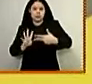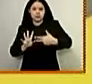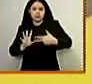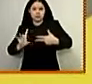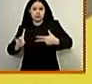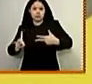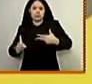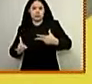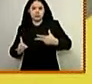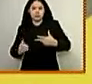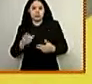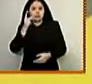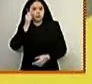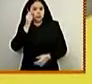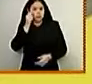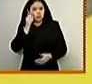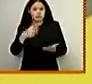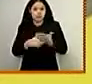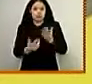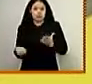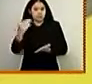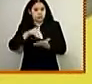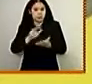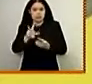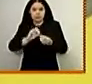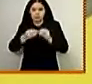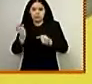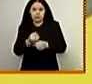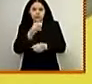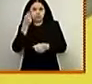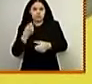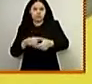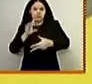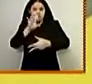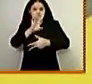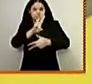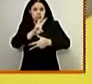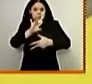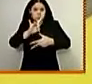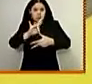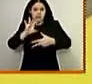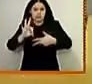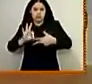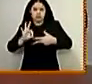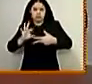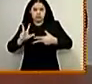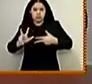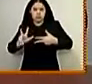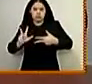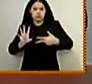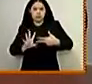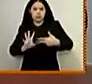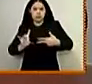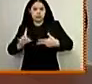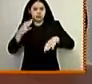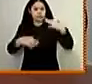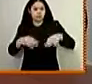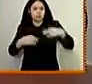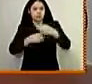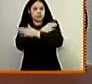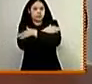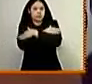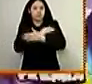48. Verifique su boleto, reitero los tres números ganadores, 78, 93 y 48. Muchas